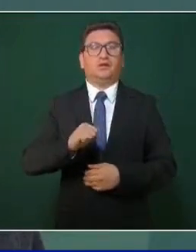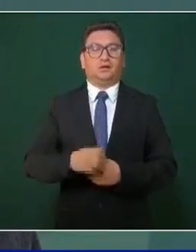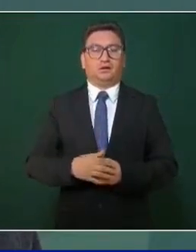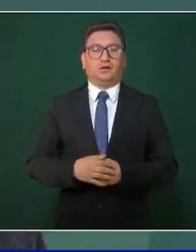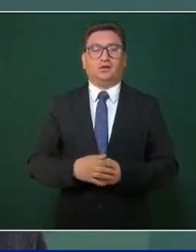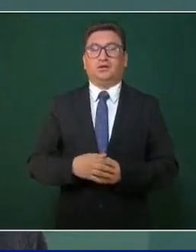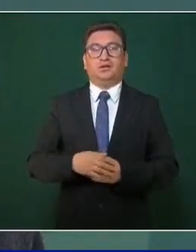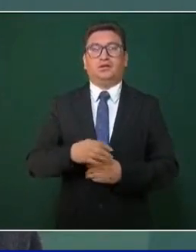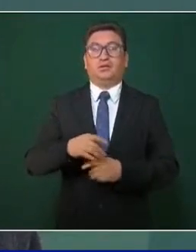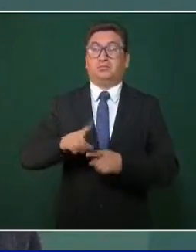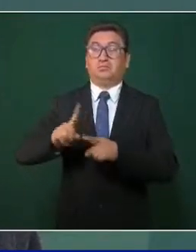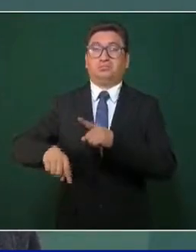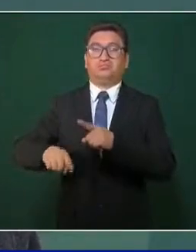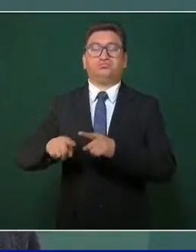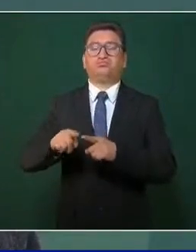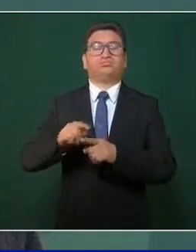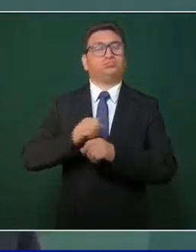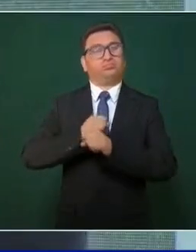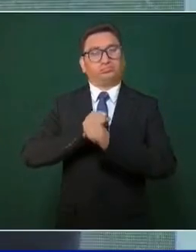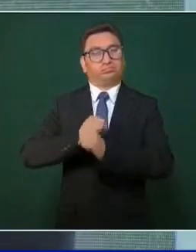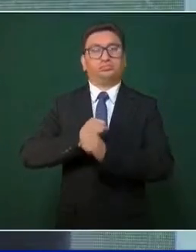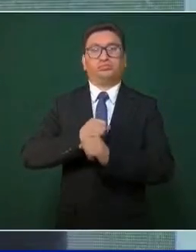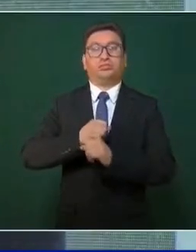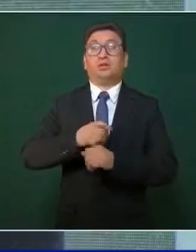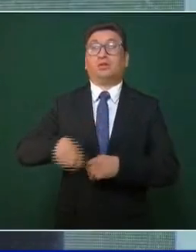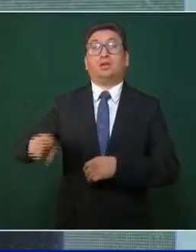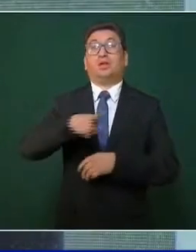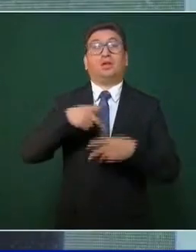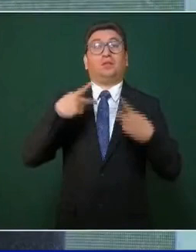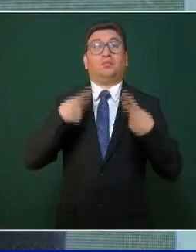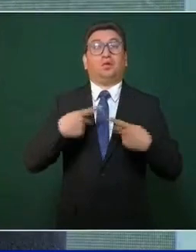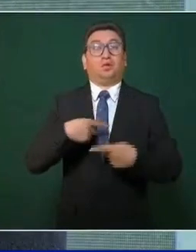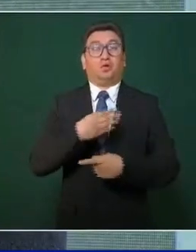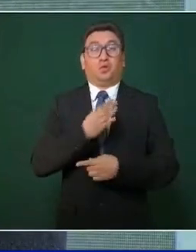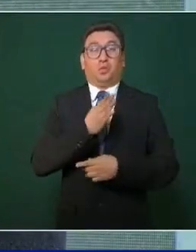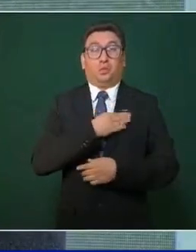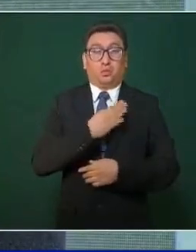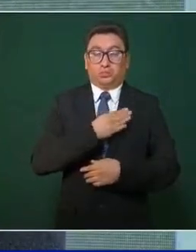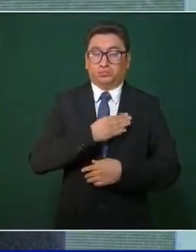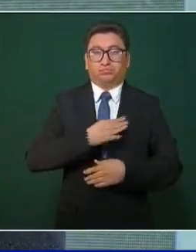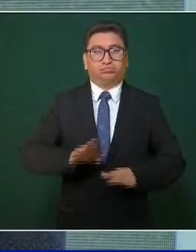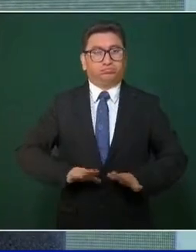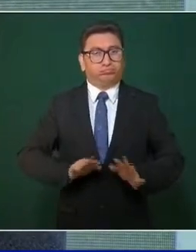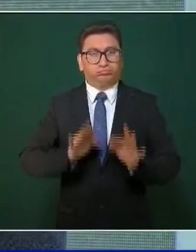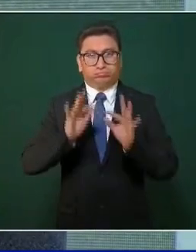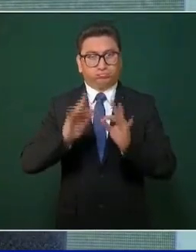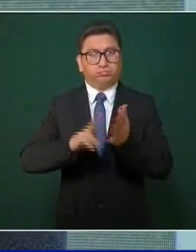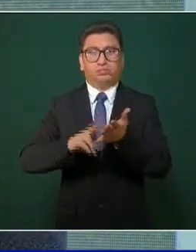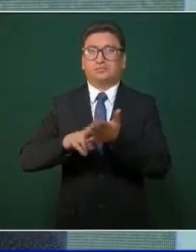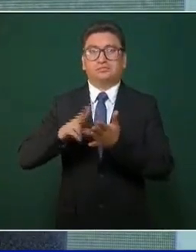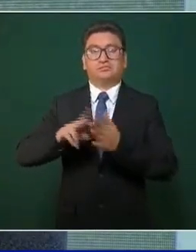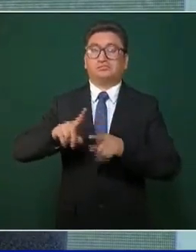no pudo acabar con la moralidad de nuestro pueblo.